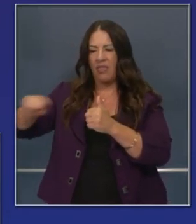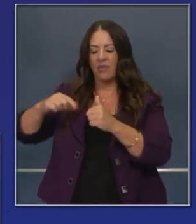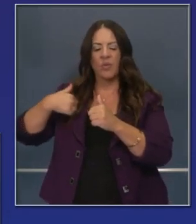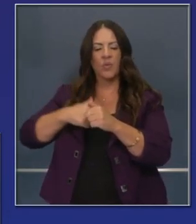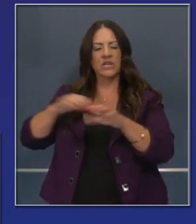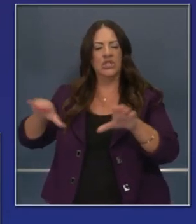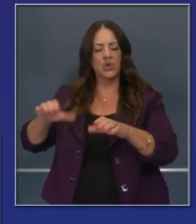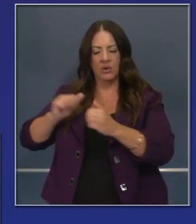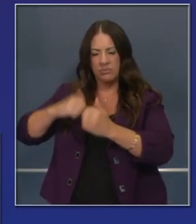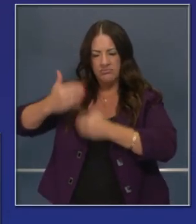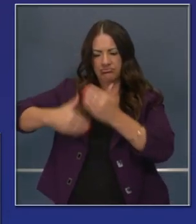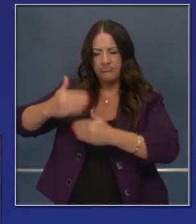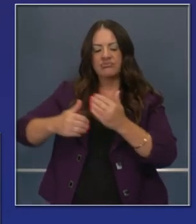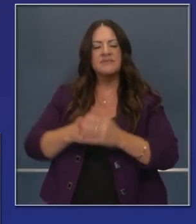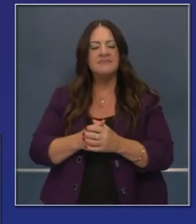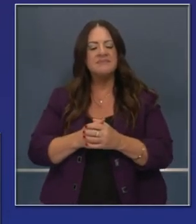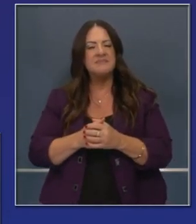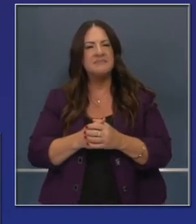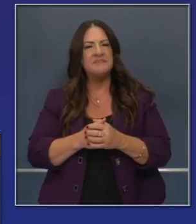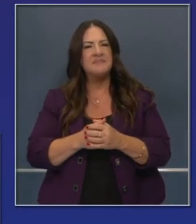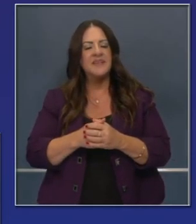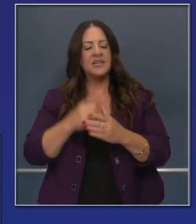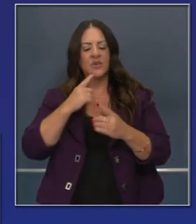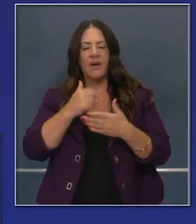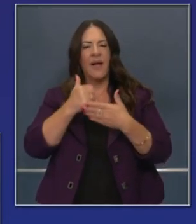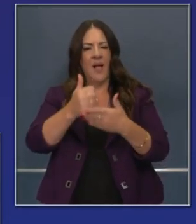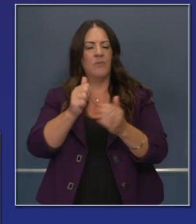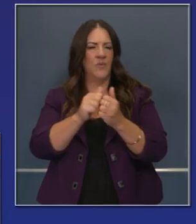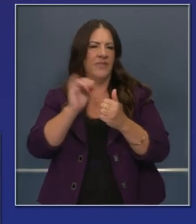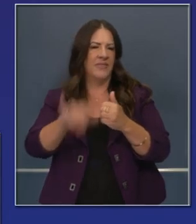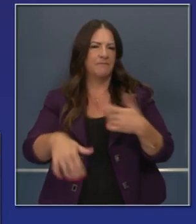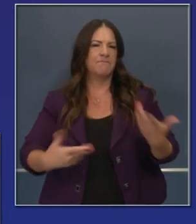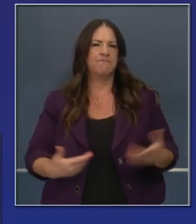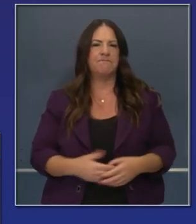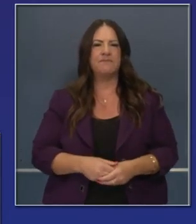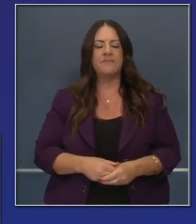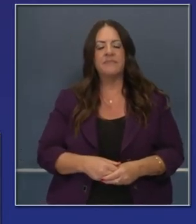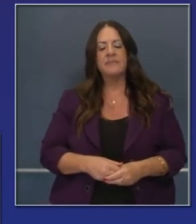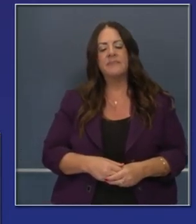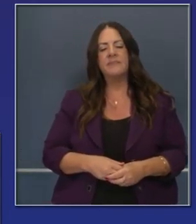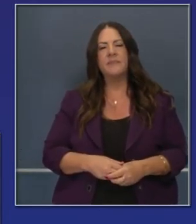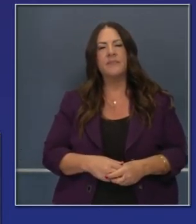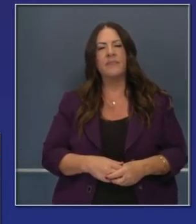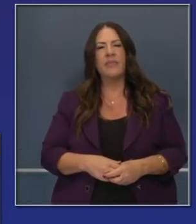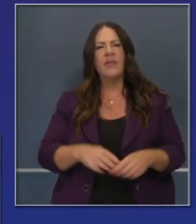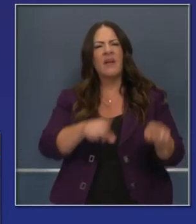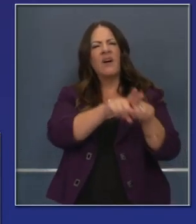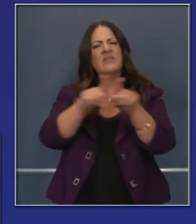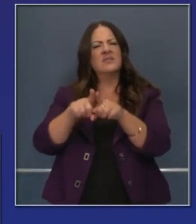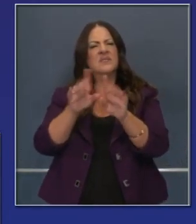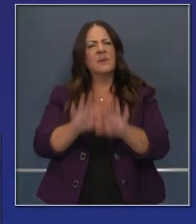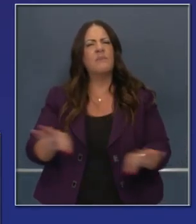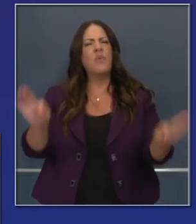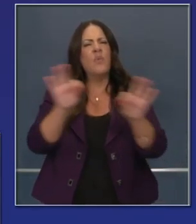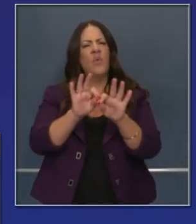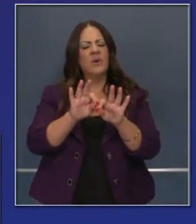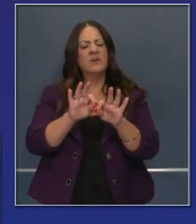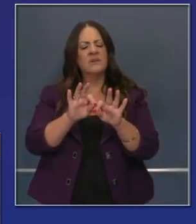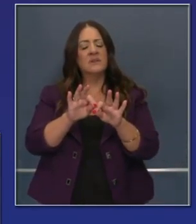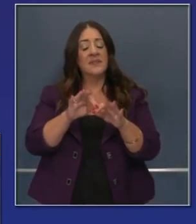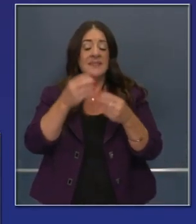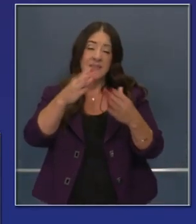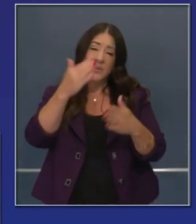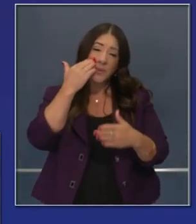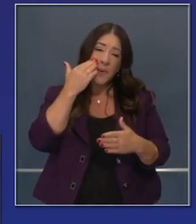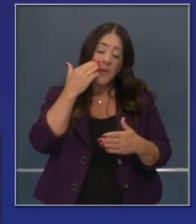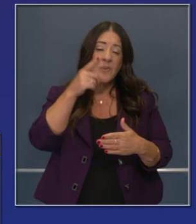estos 200 millones de dólares adicionales. Buena estrategia, nueva creatividad para avanzar eso. También es importante avanzar la causa de